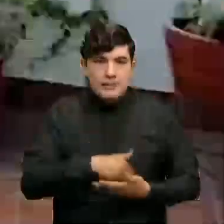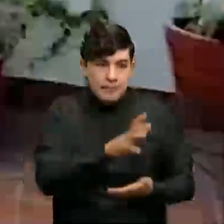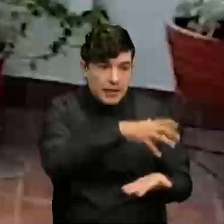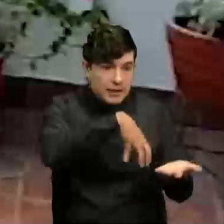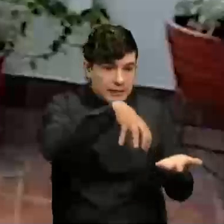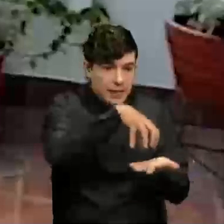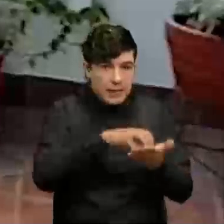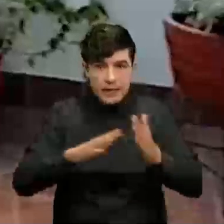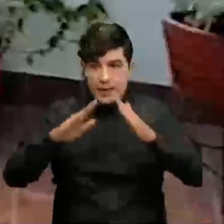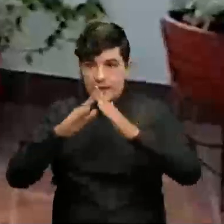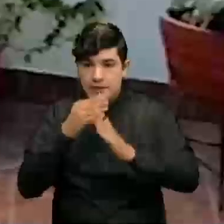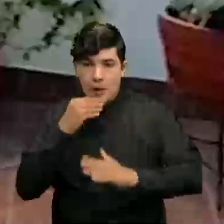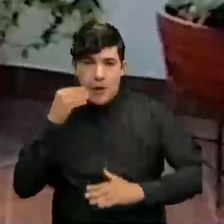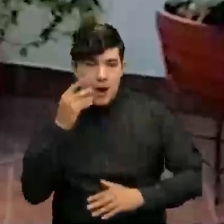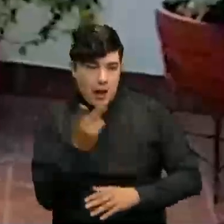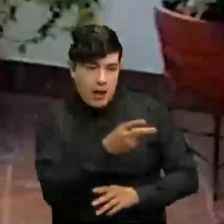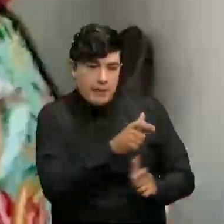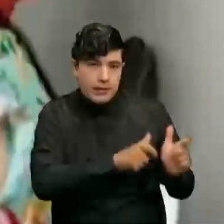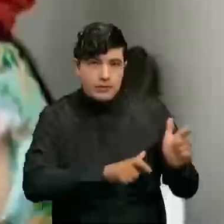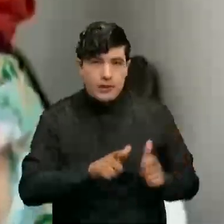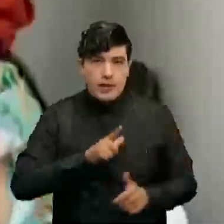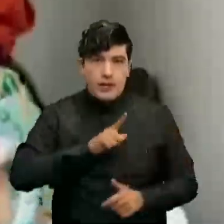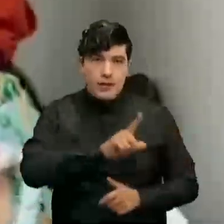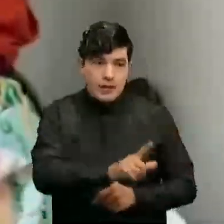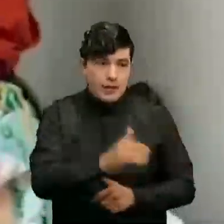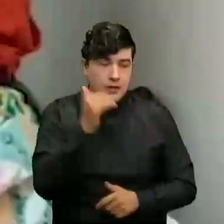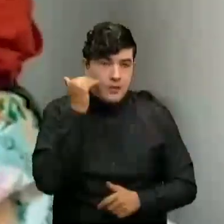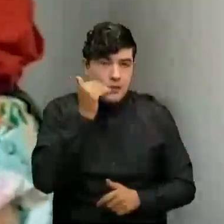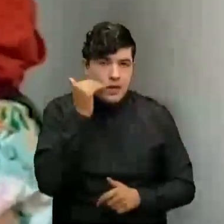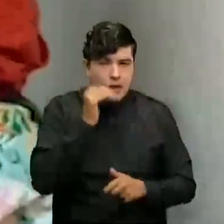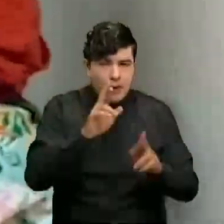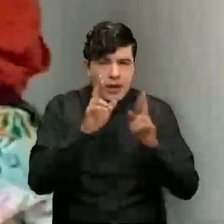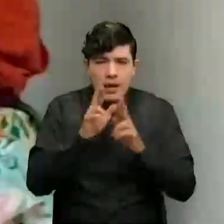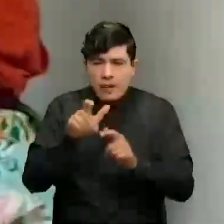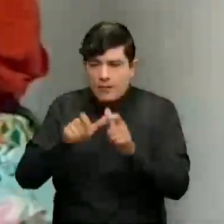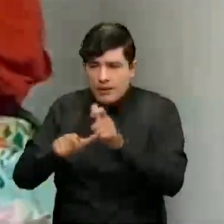líderes de esta fundación esperan llegar y ayudar a más mujeres diagnosticadas con cáncer de mama.